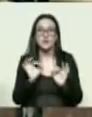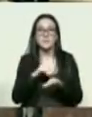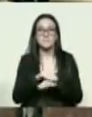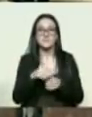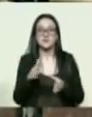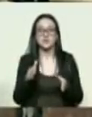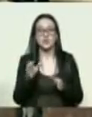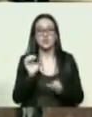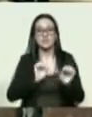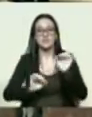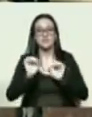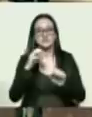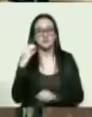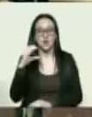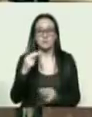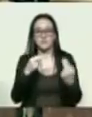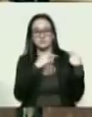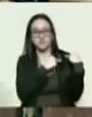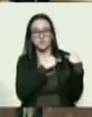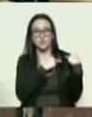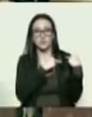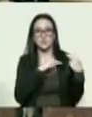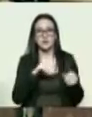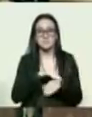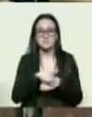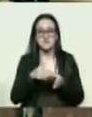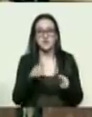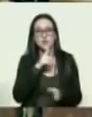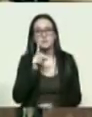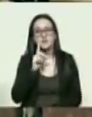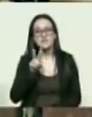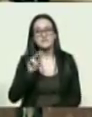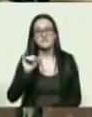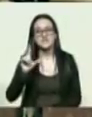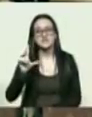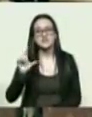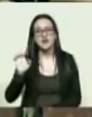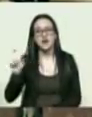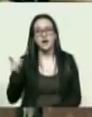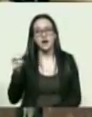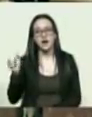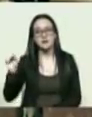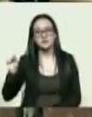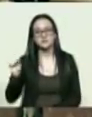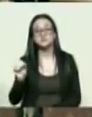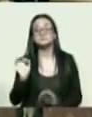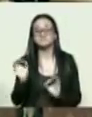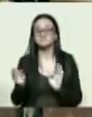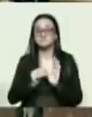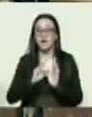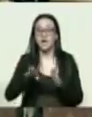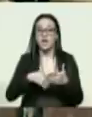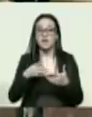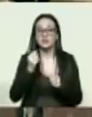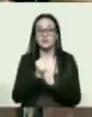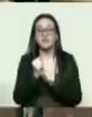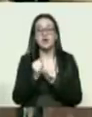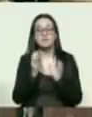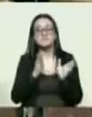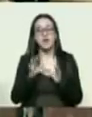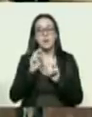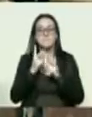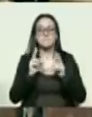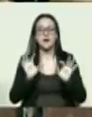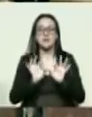de Defensa de Colombia, ministro Villegas, y forme parte de la agenda de trabajo para el plan de paz